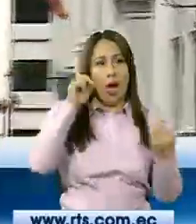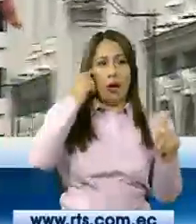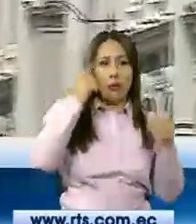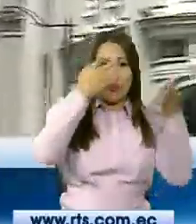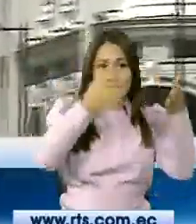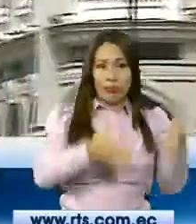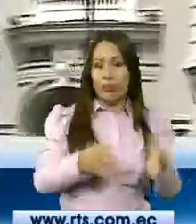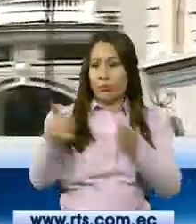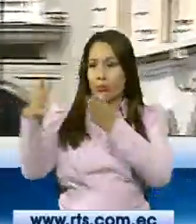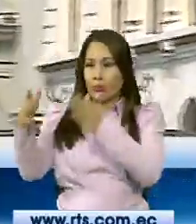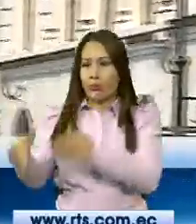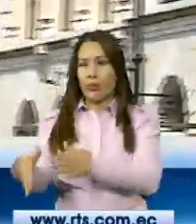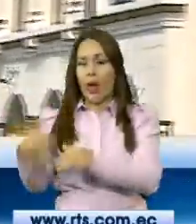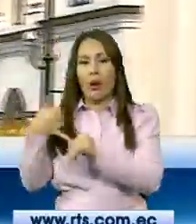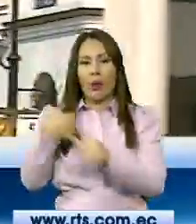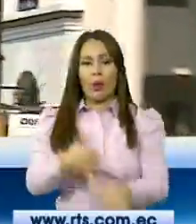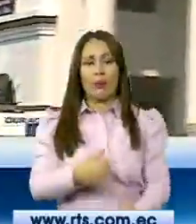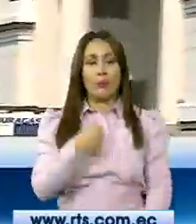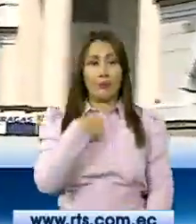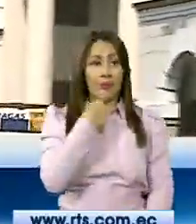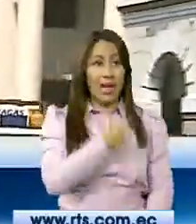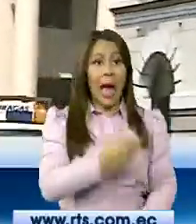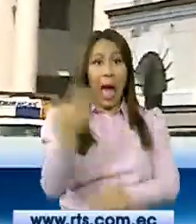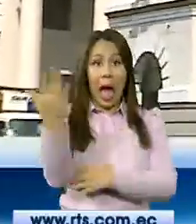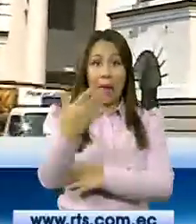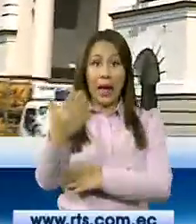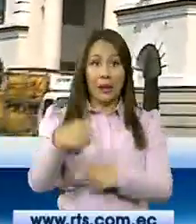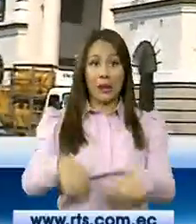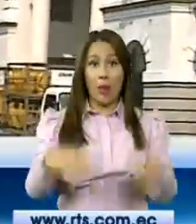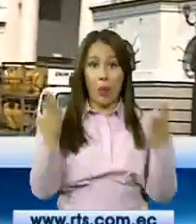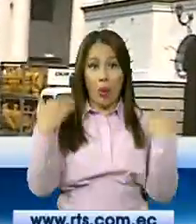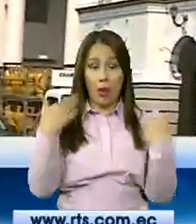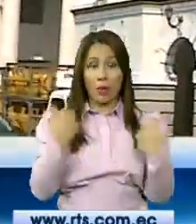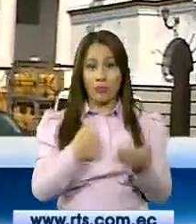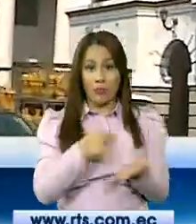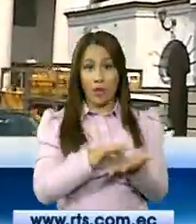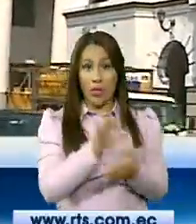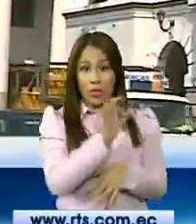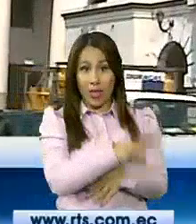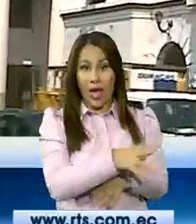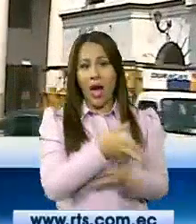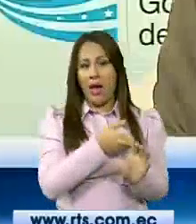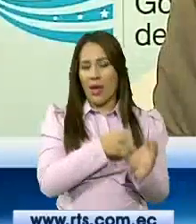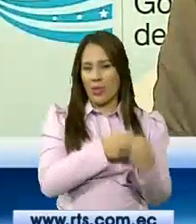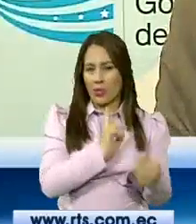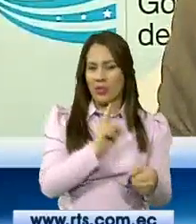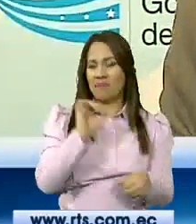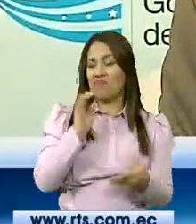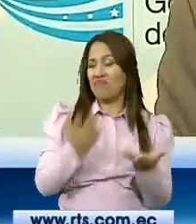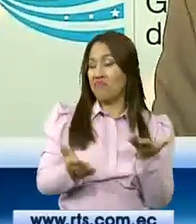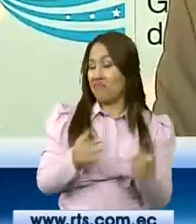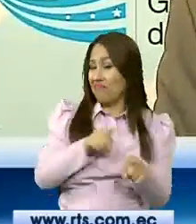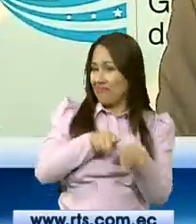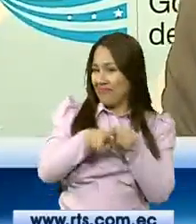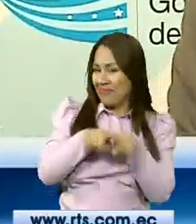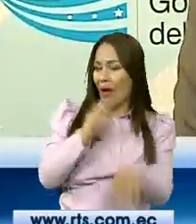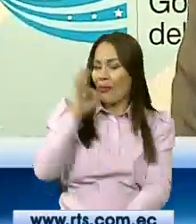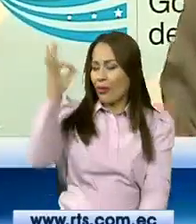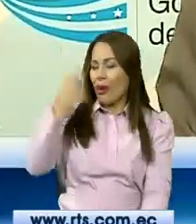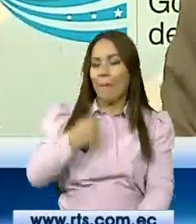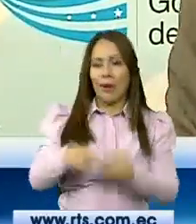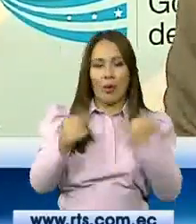alcaldía de Guayaquil, no confirmó, pero tampoco descartó una posible candidatura, pues aseguró que por ahora